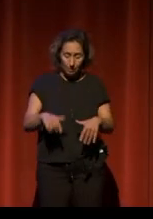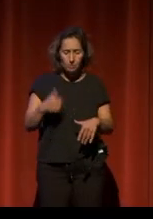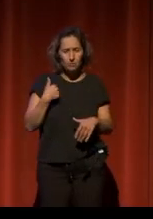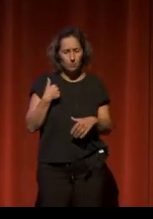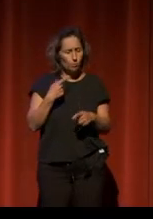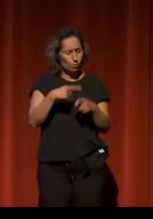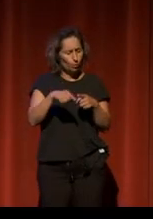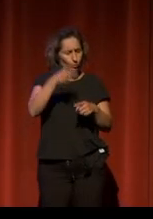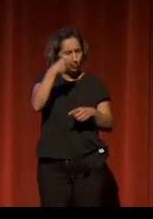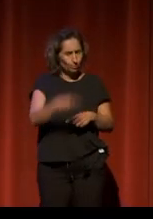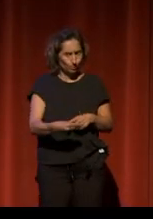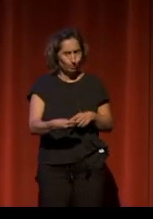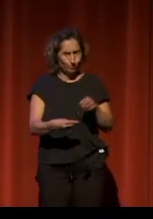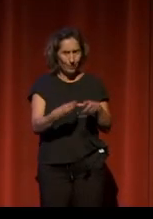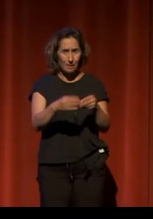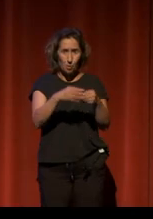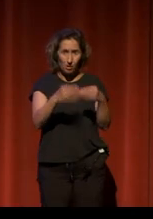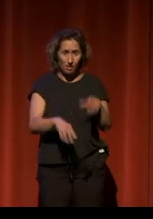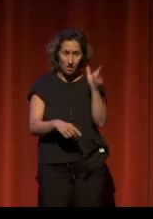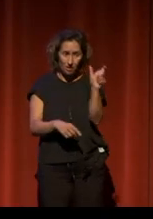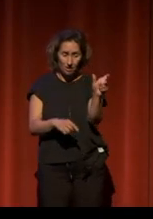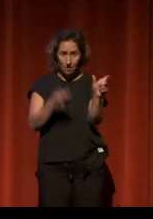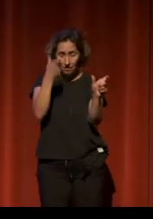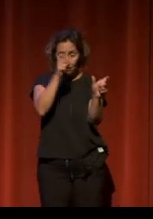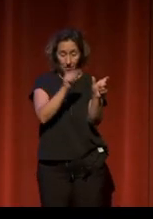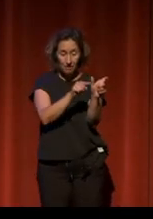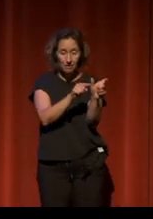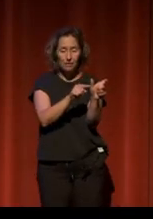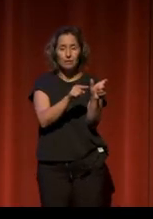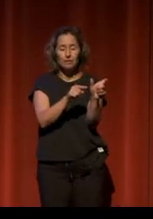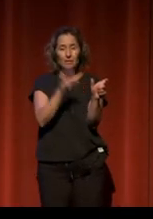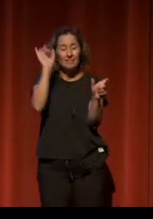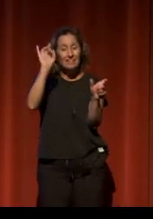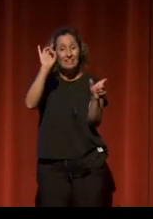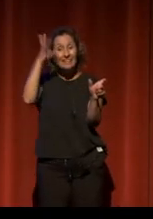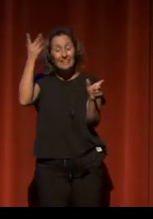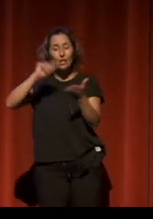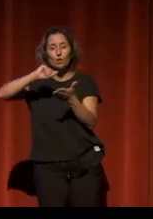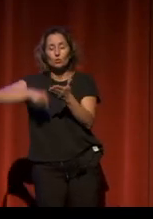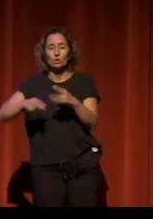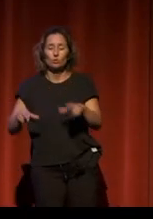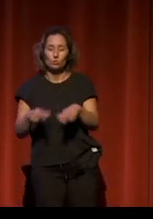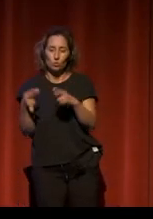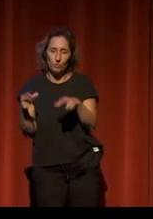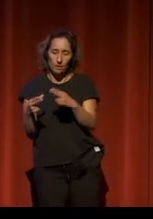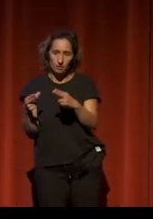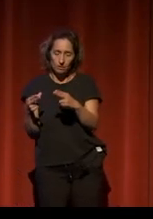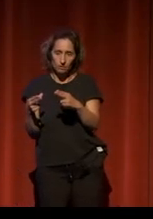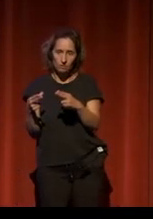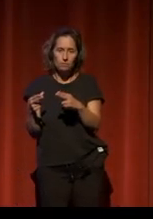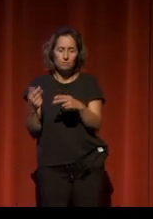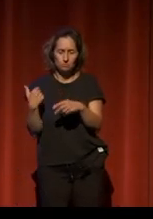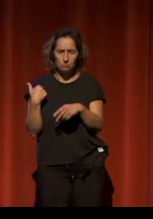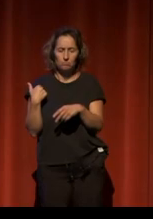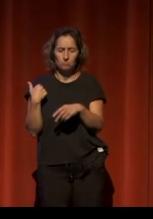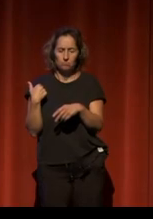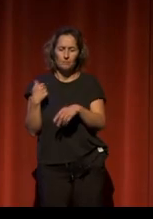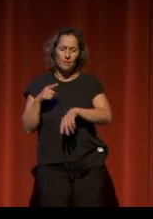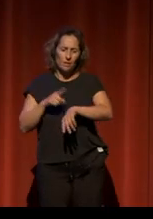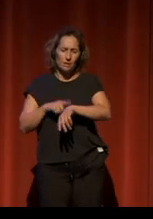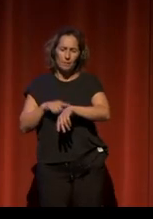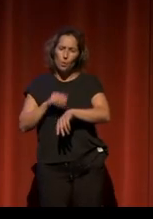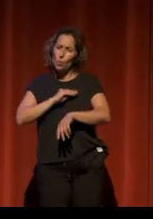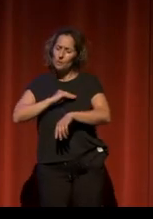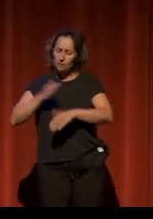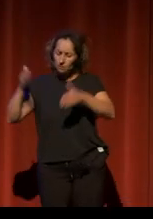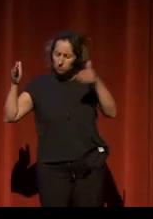gran producto eh o prototipo de la Democracia está la idea del contrato social a la que yo le dedicado bastante tiempo y que creo que